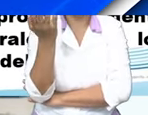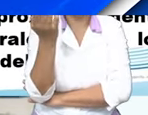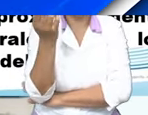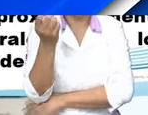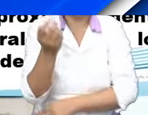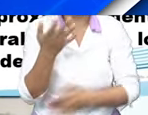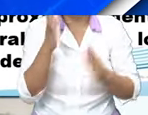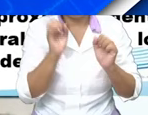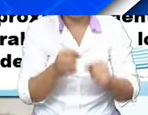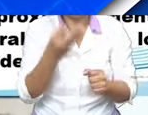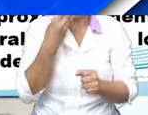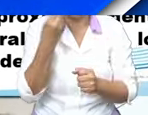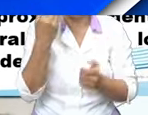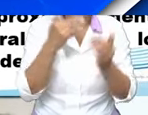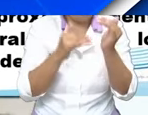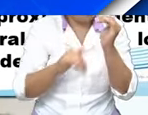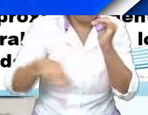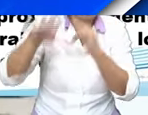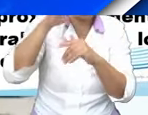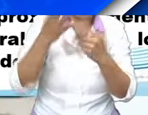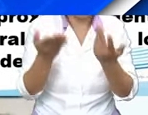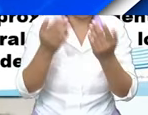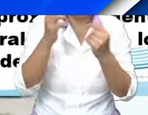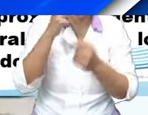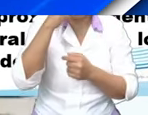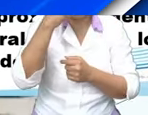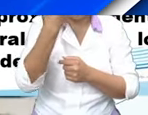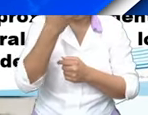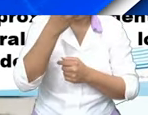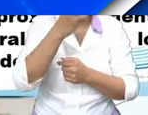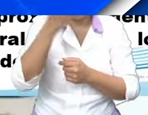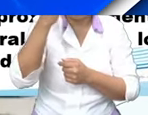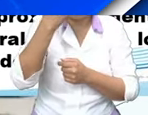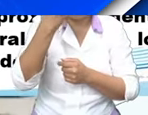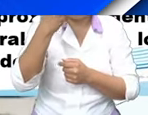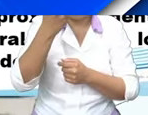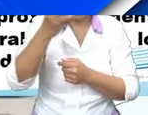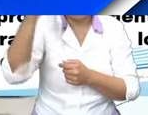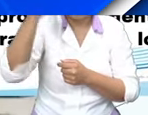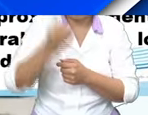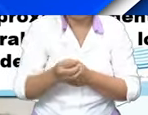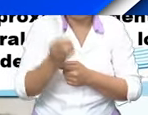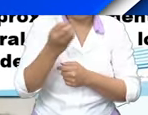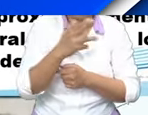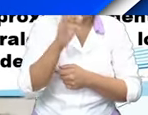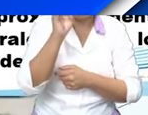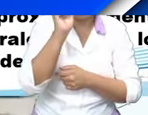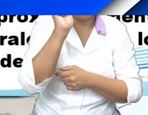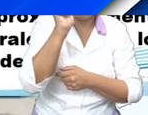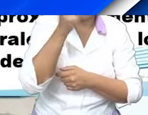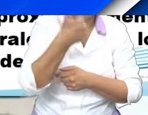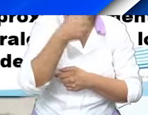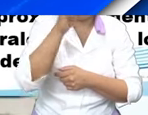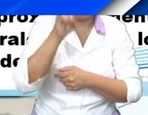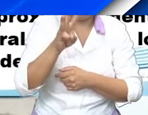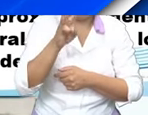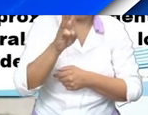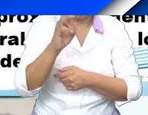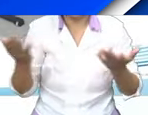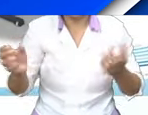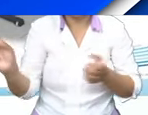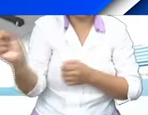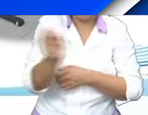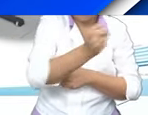un porcentaje que supera el 9% de 73 en